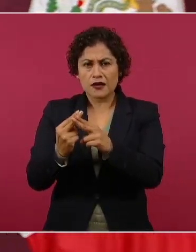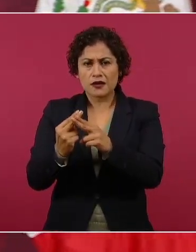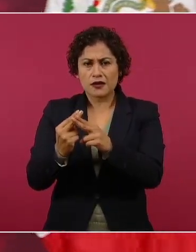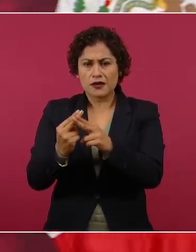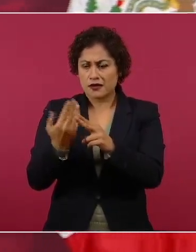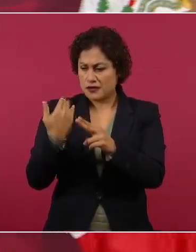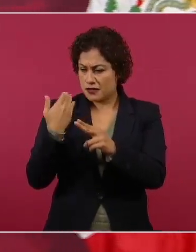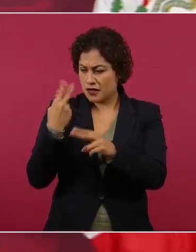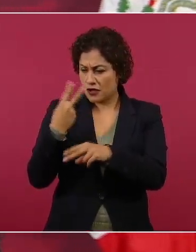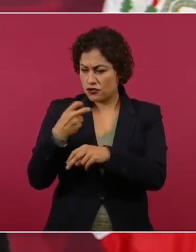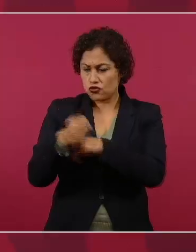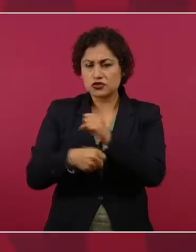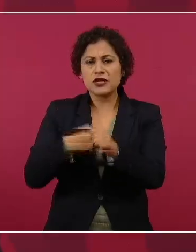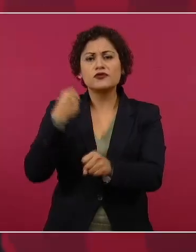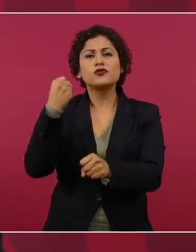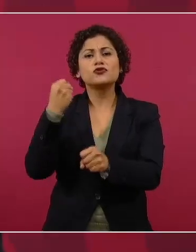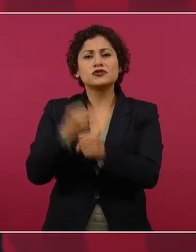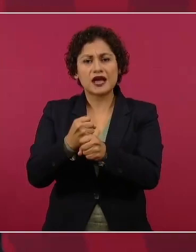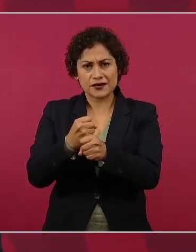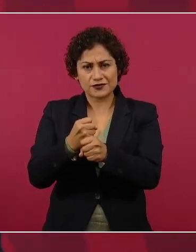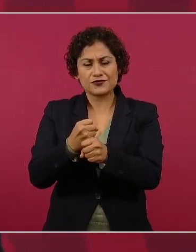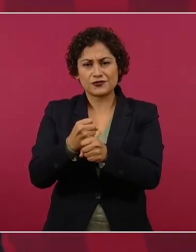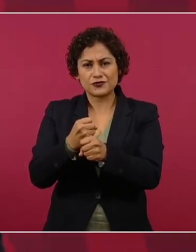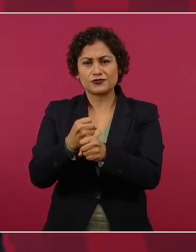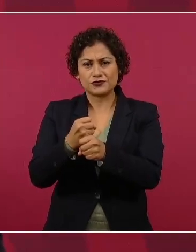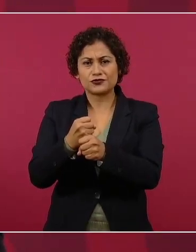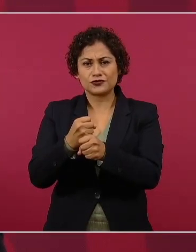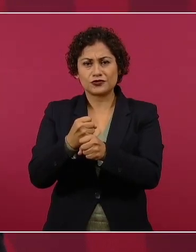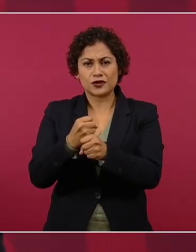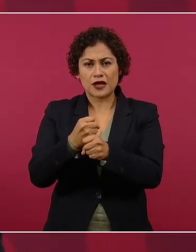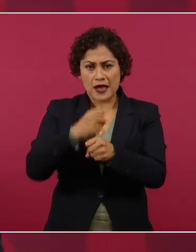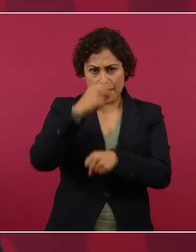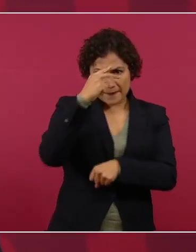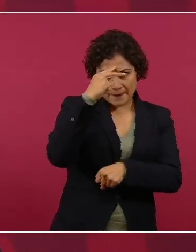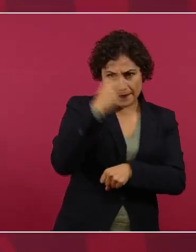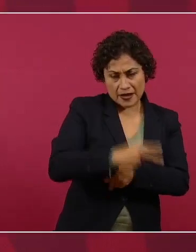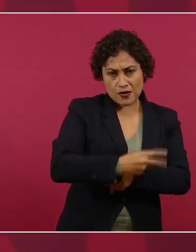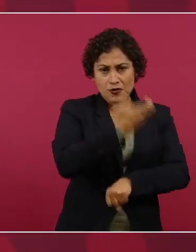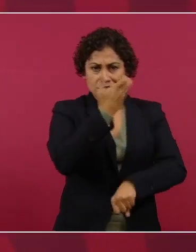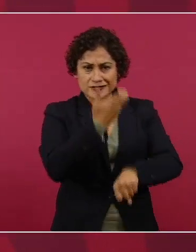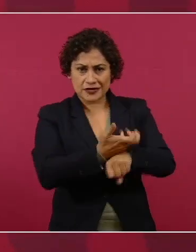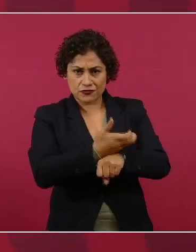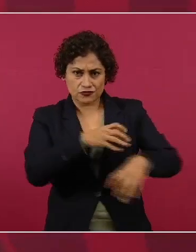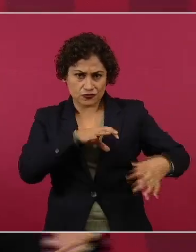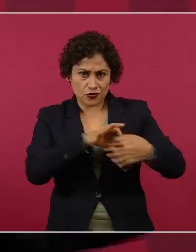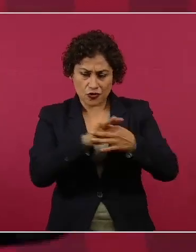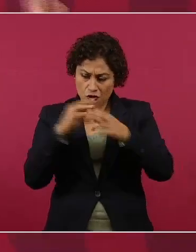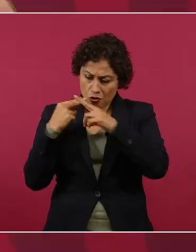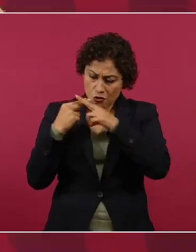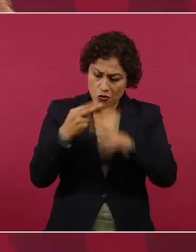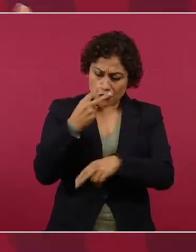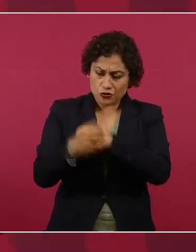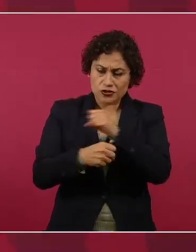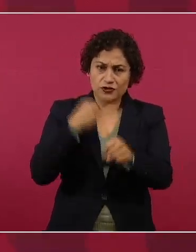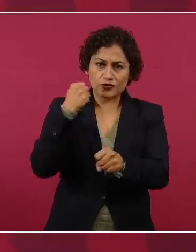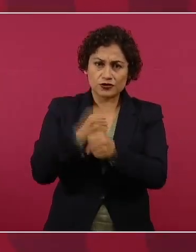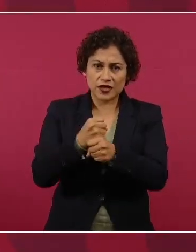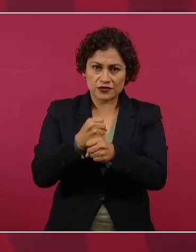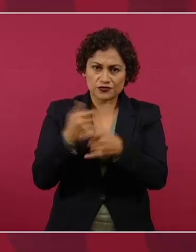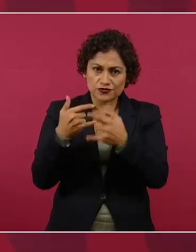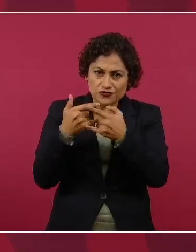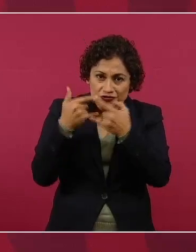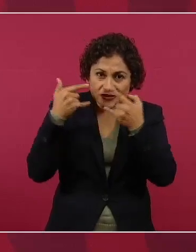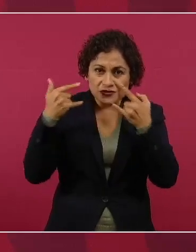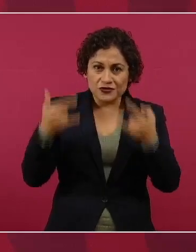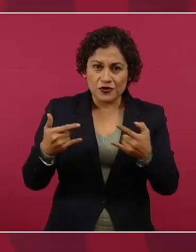se cumplieron 200 años de la relación diplomática México-Estados Unidos, y que había un personaje